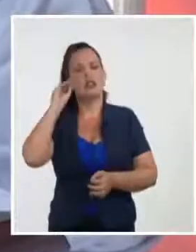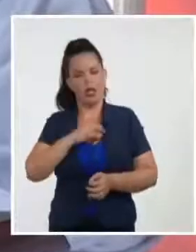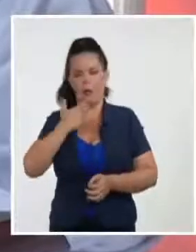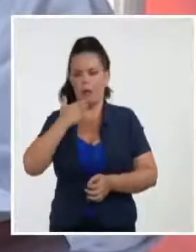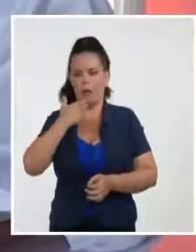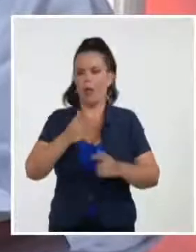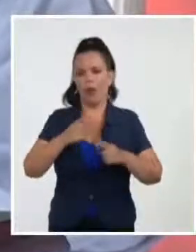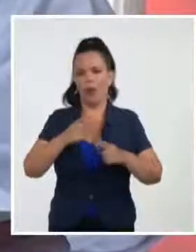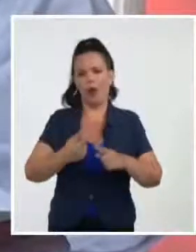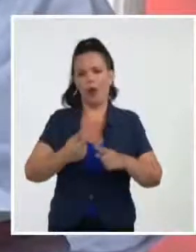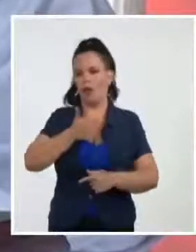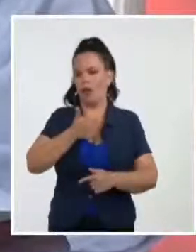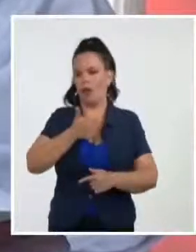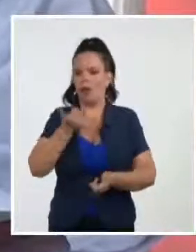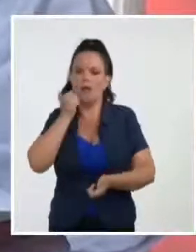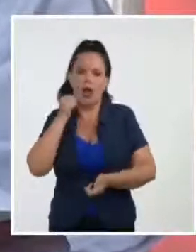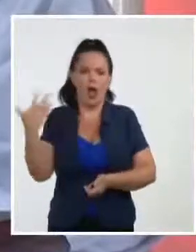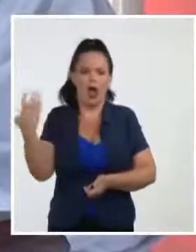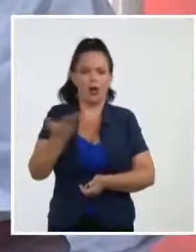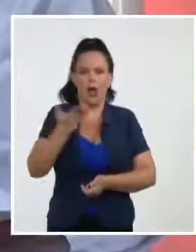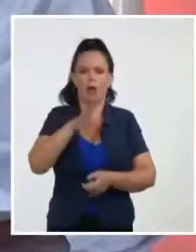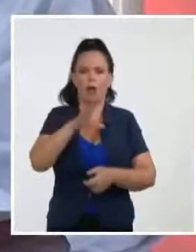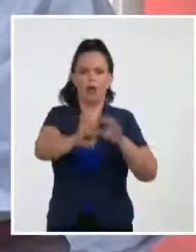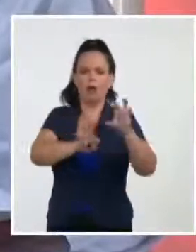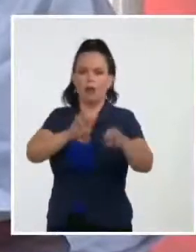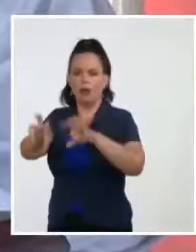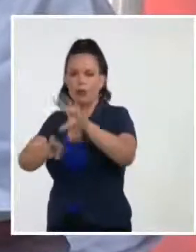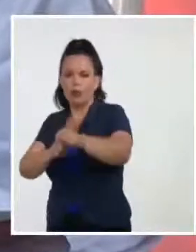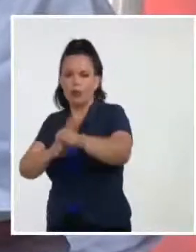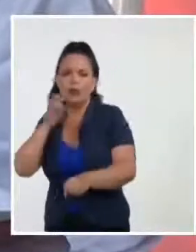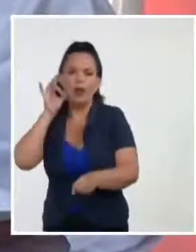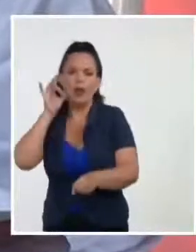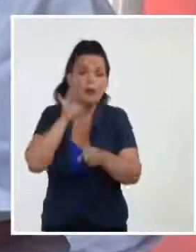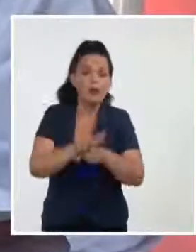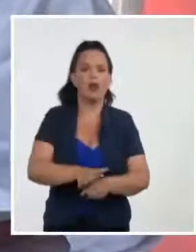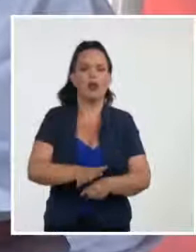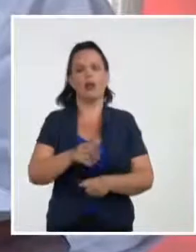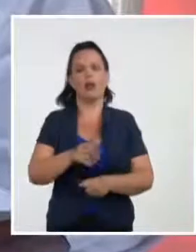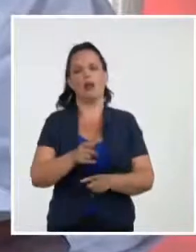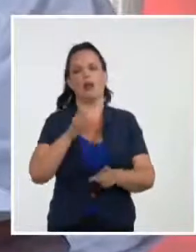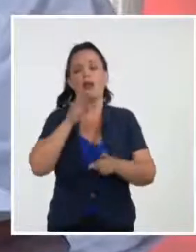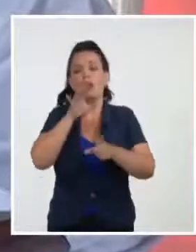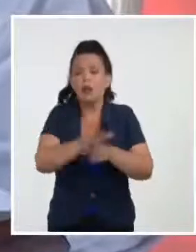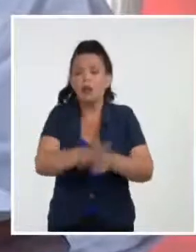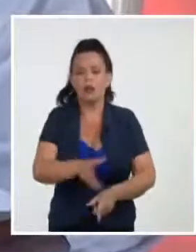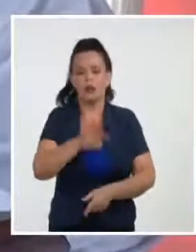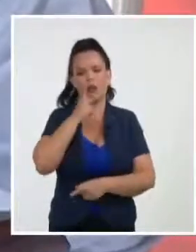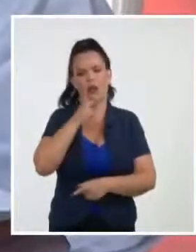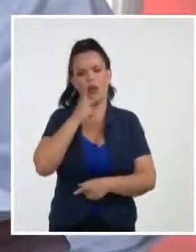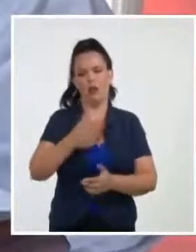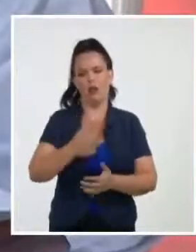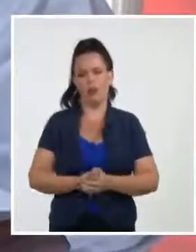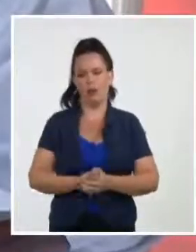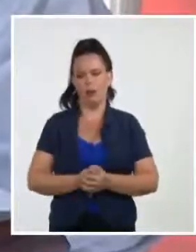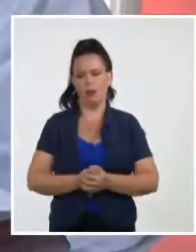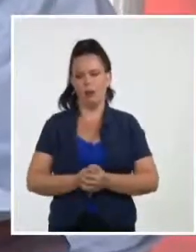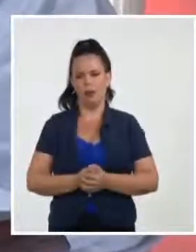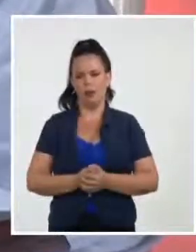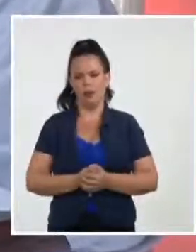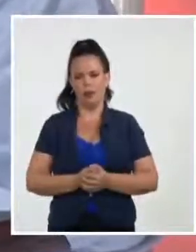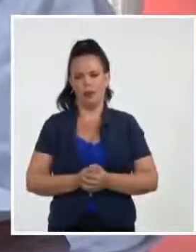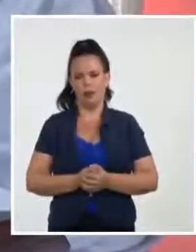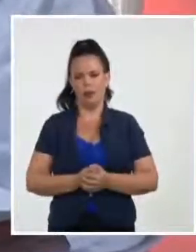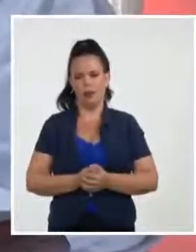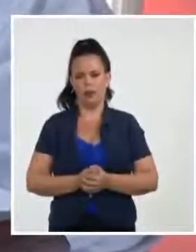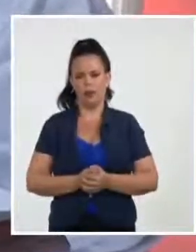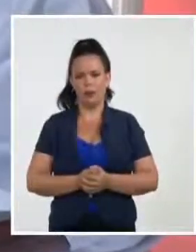se detecta. Y creo que lo importante es un poco que el comportamiento, La Habana, bueno, la profesora Iriana seguro que se va a referir